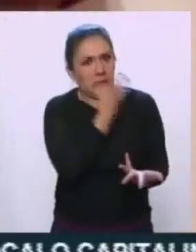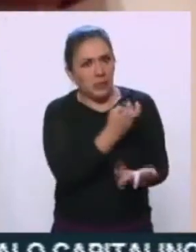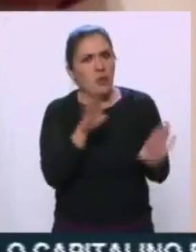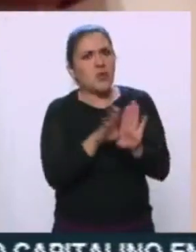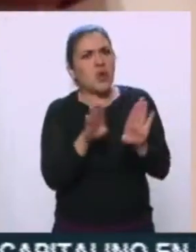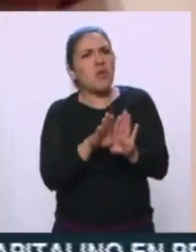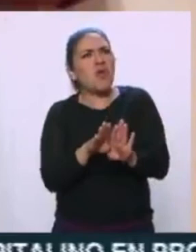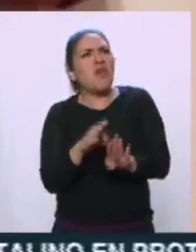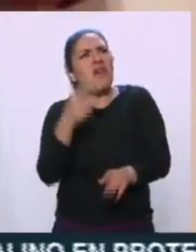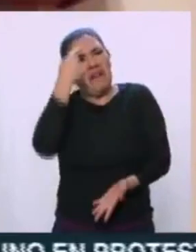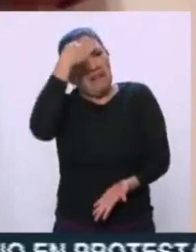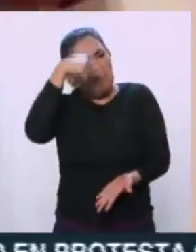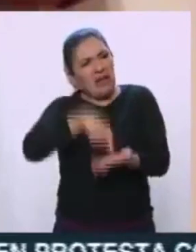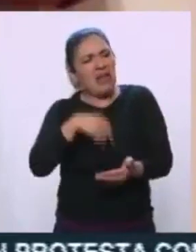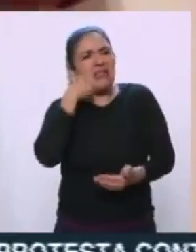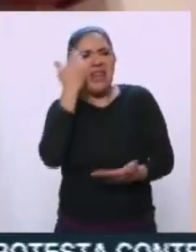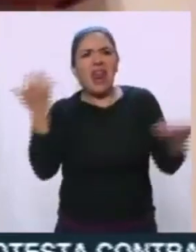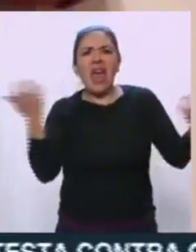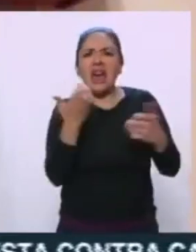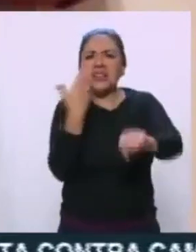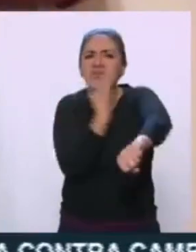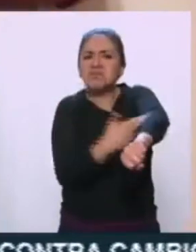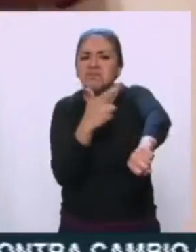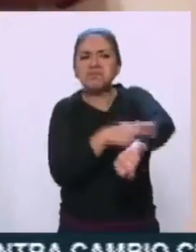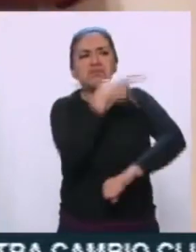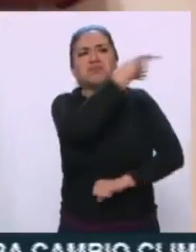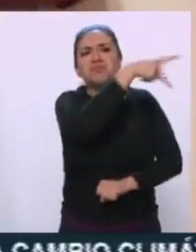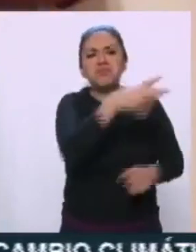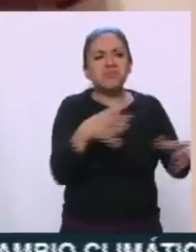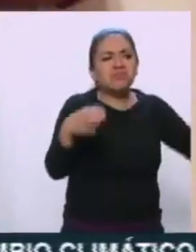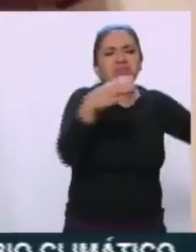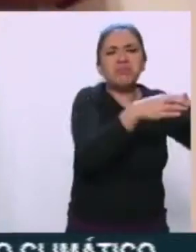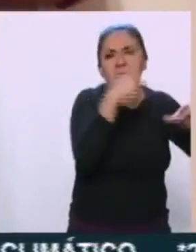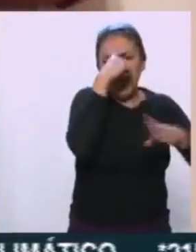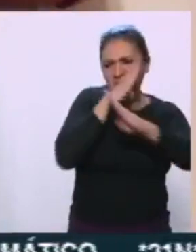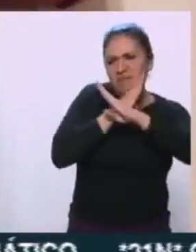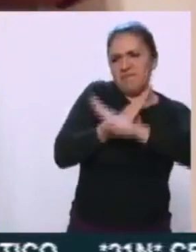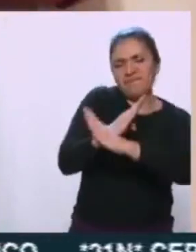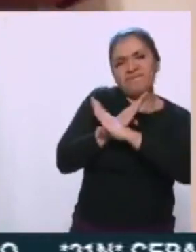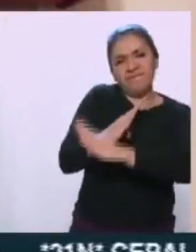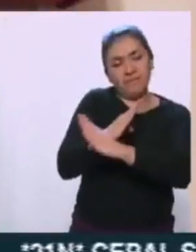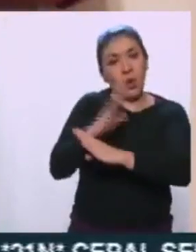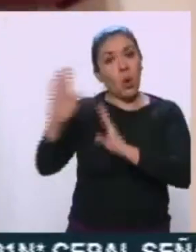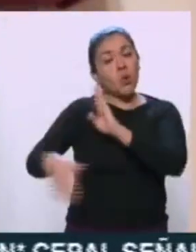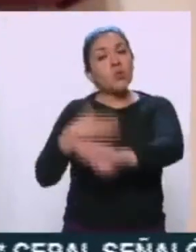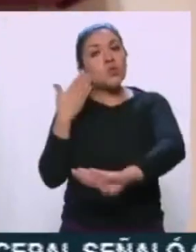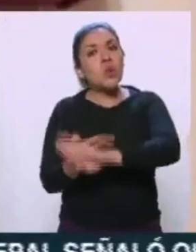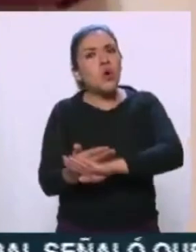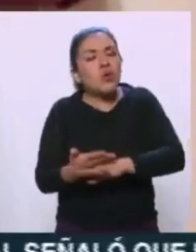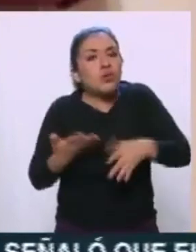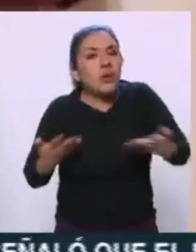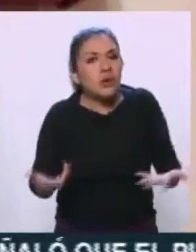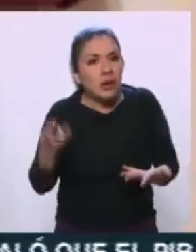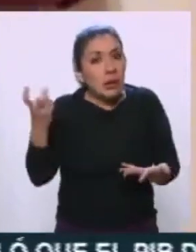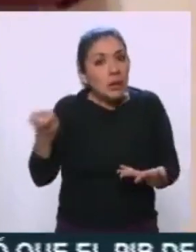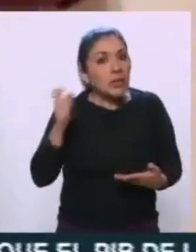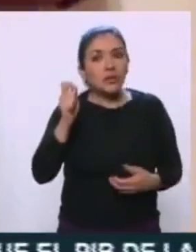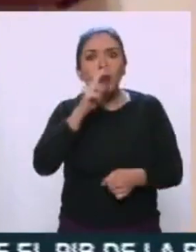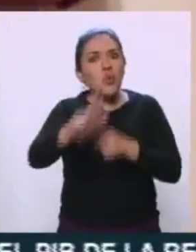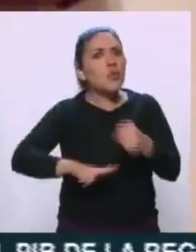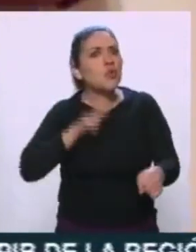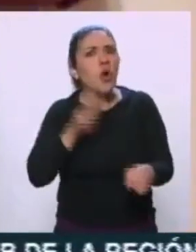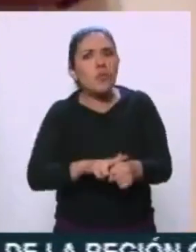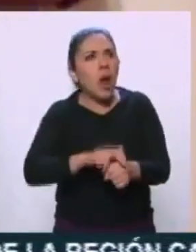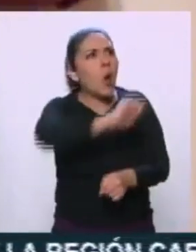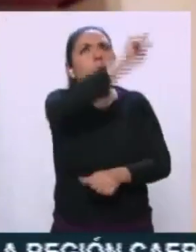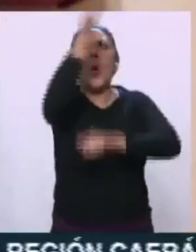querer hacer medidas de, como dice, resistencia contra algo que sería normal